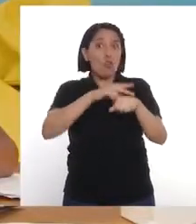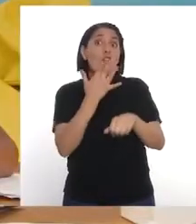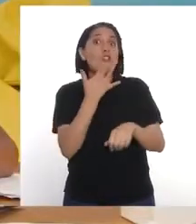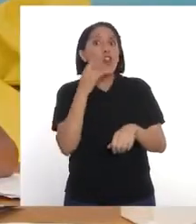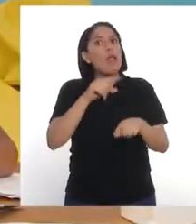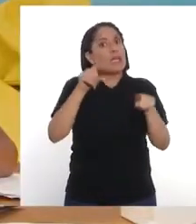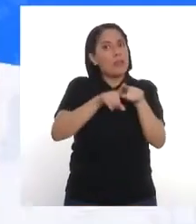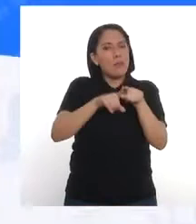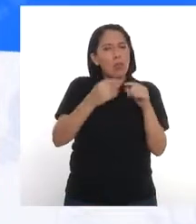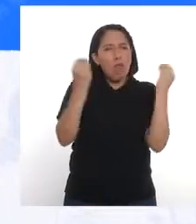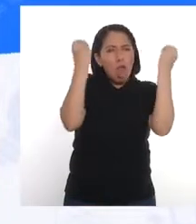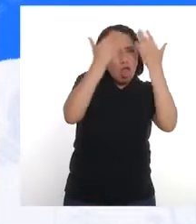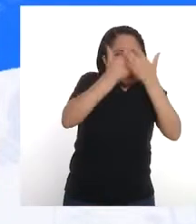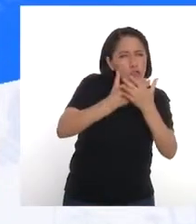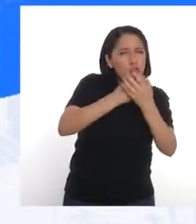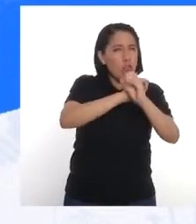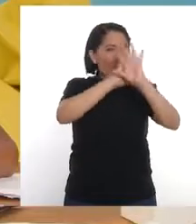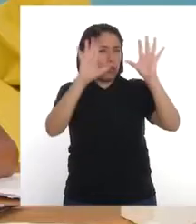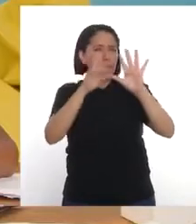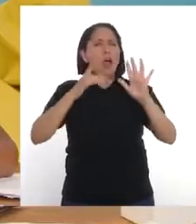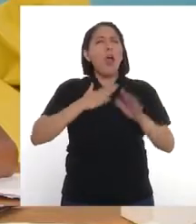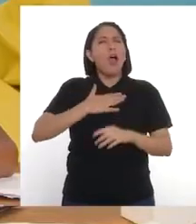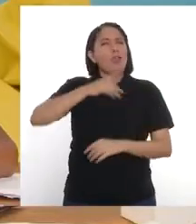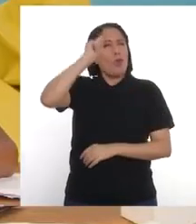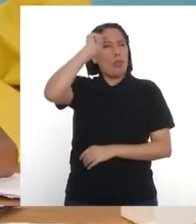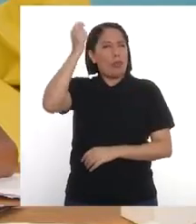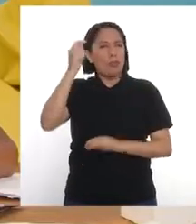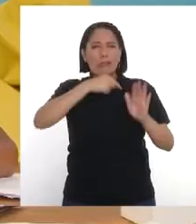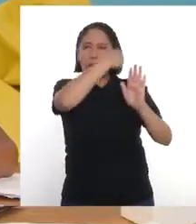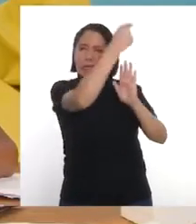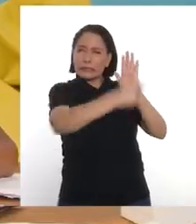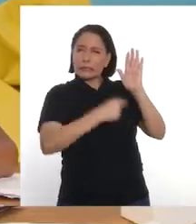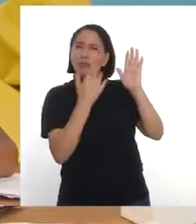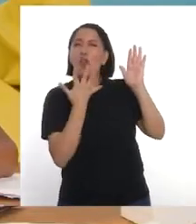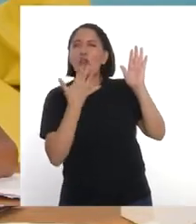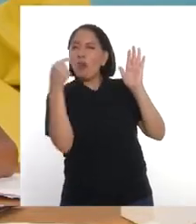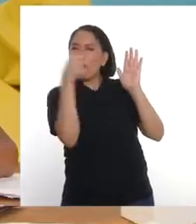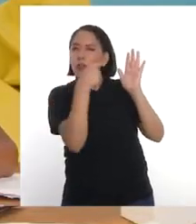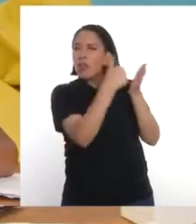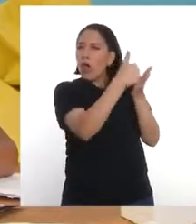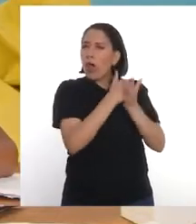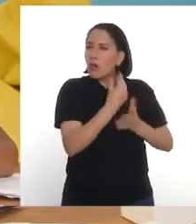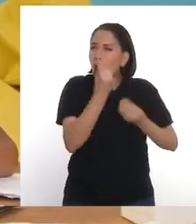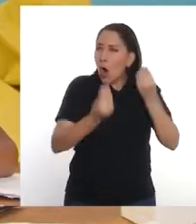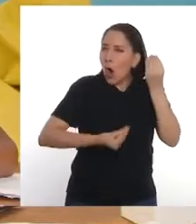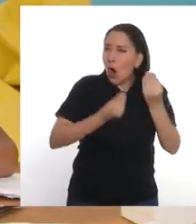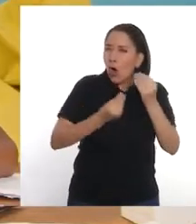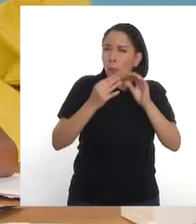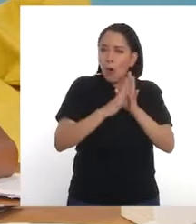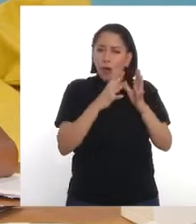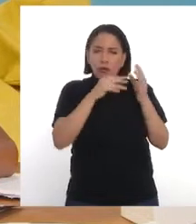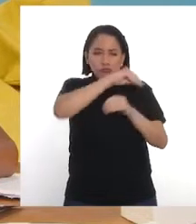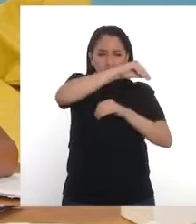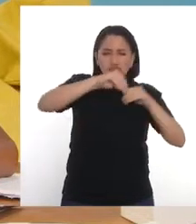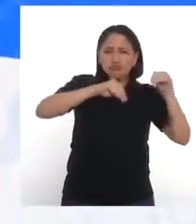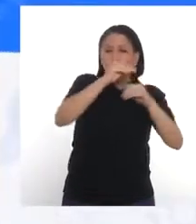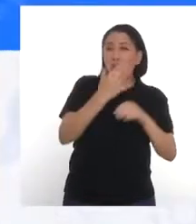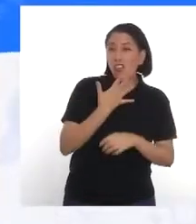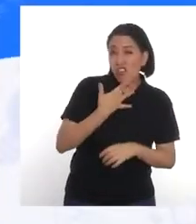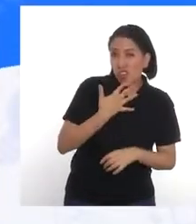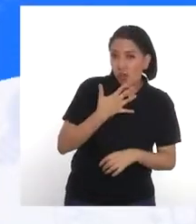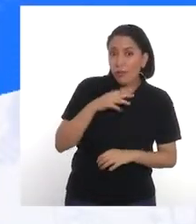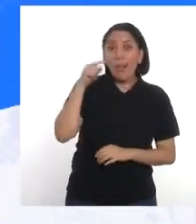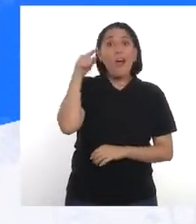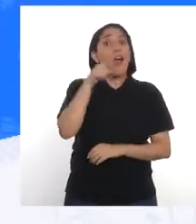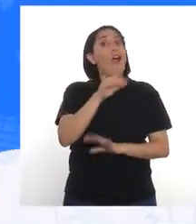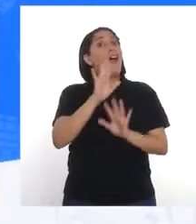Tengo una teoría. ¿Cuál? Creo que el círculo cromático nos ayuda a entender cómo funciona la mezcla de colores. Esa